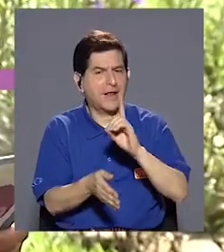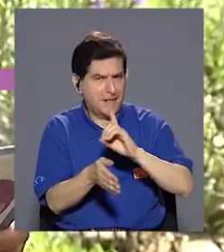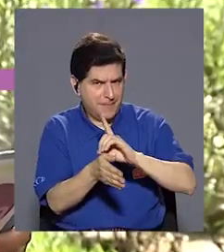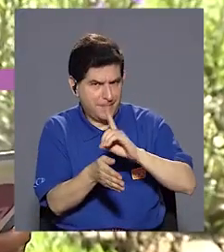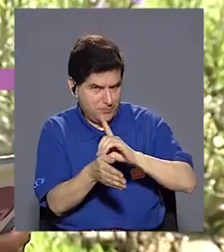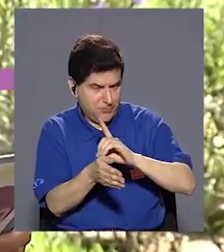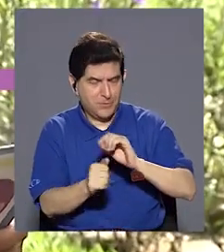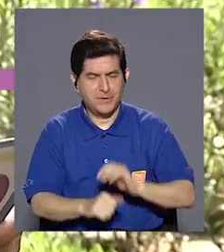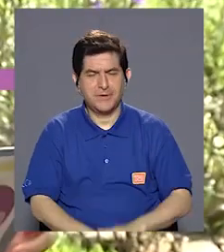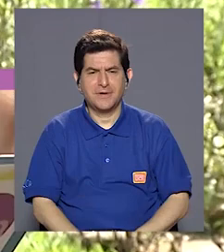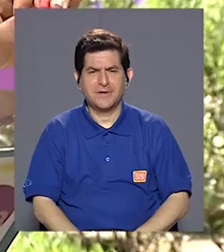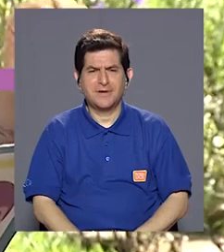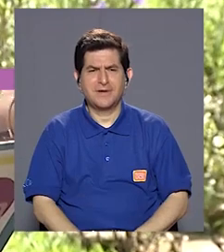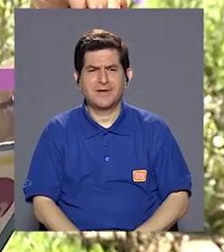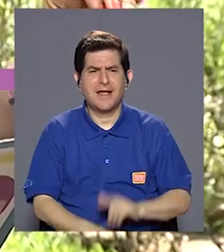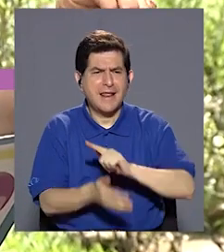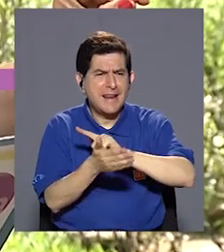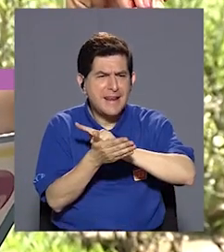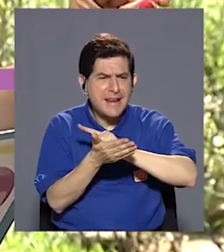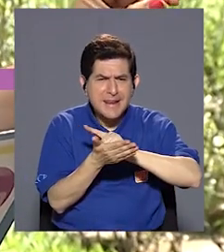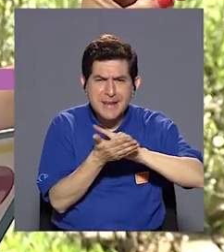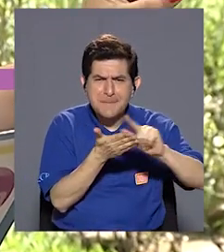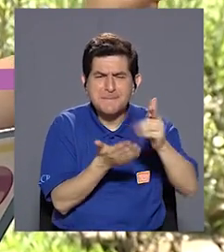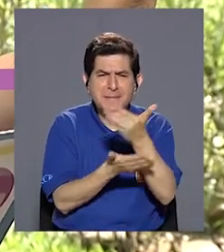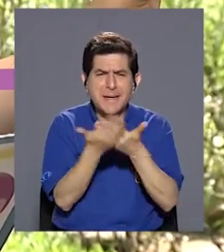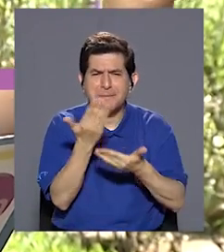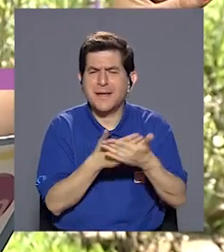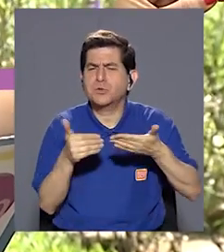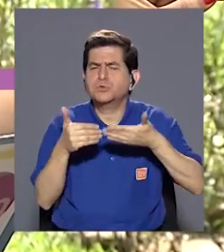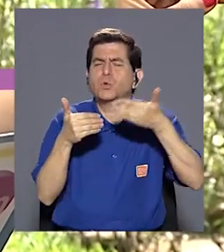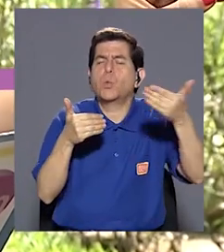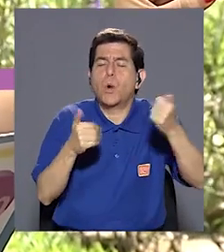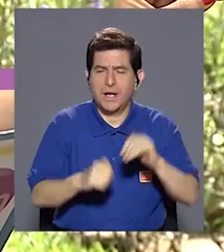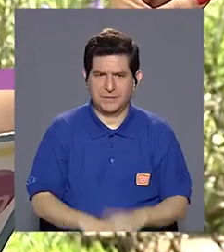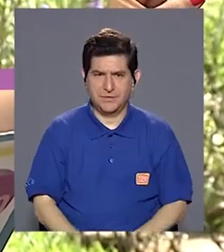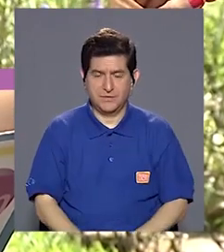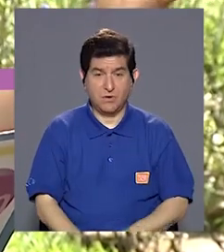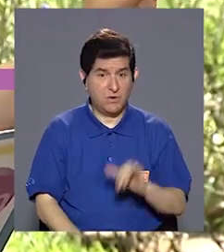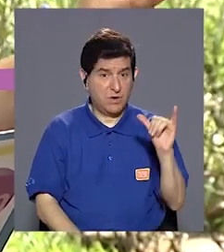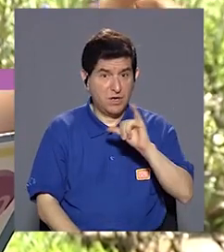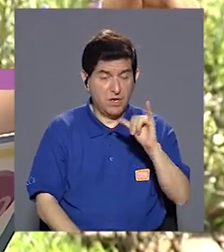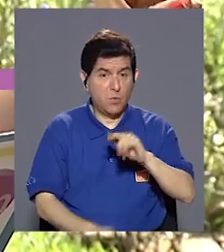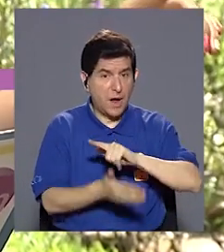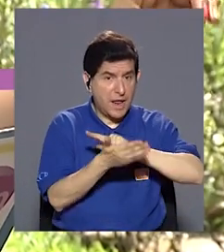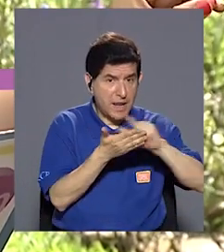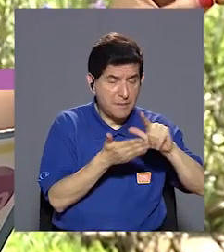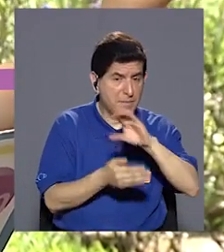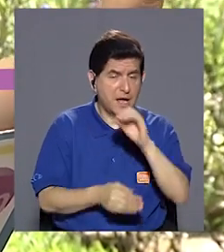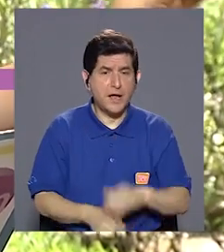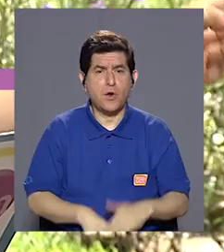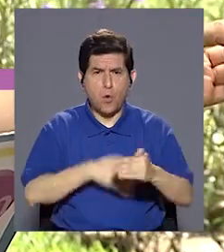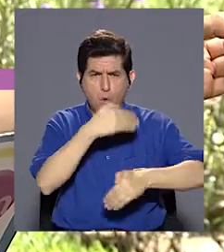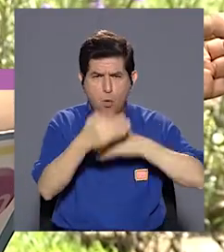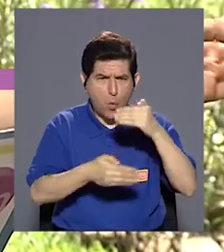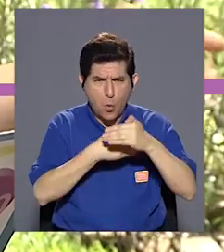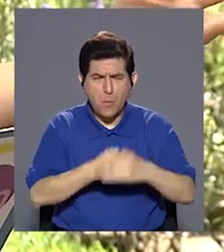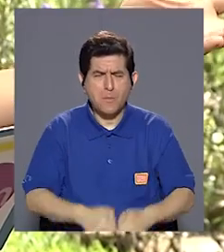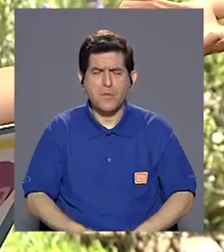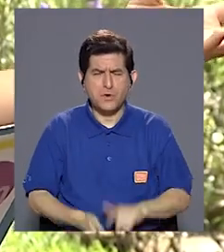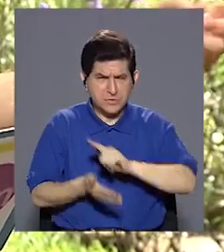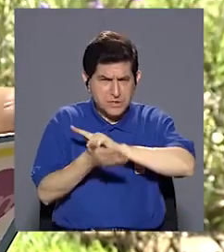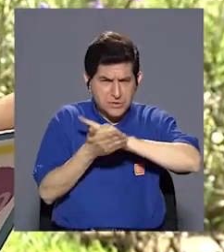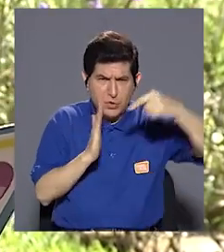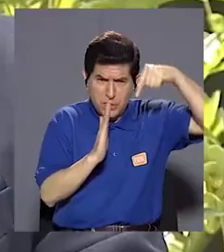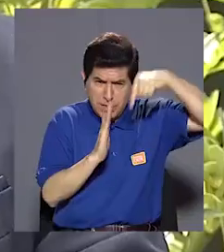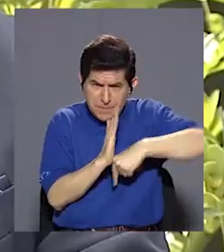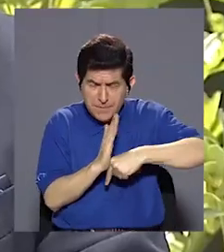Doctor, ¿cuándo lavar o higienizar las manos? Bueno, primero, ¿es lo mismo lavar que higienizar? ¿Cada